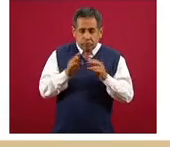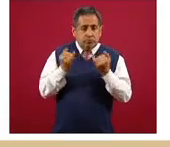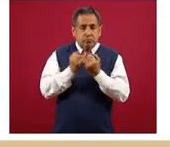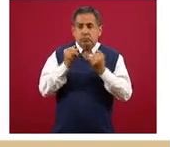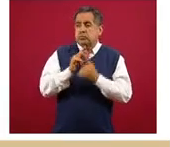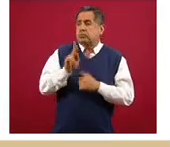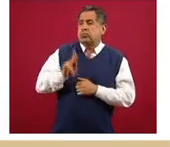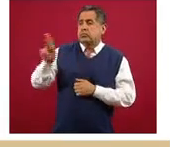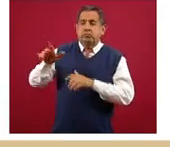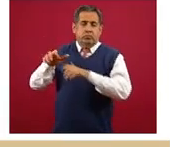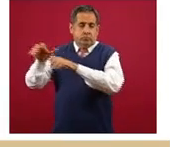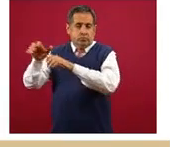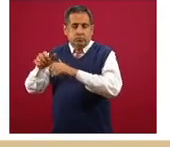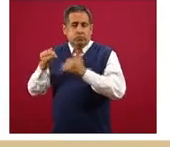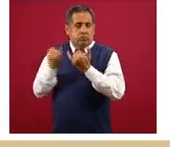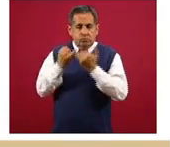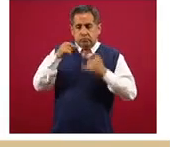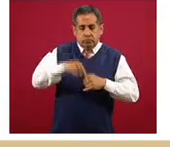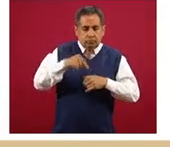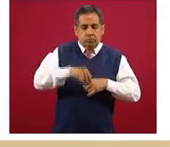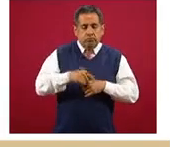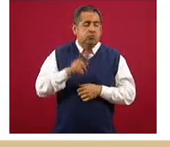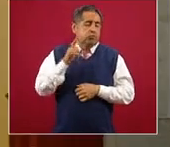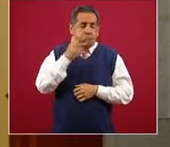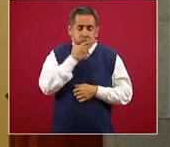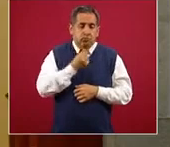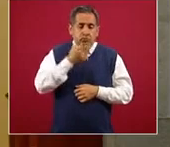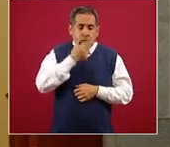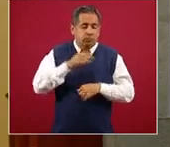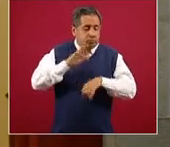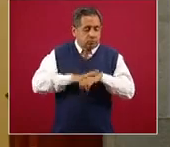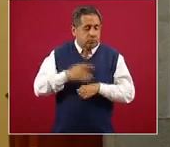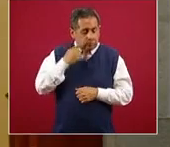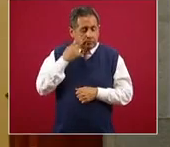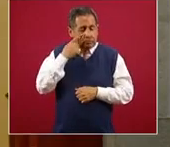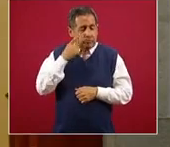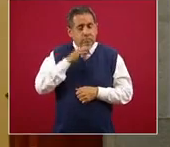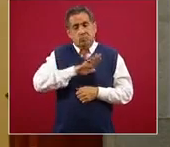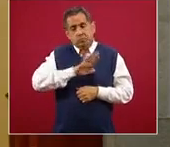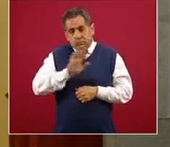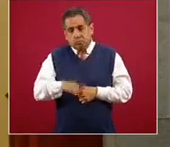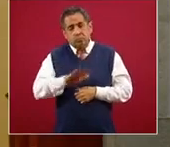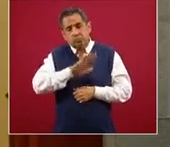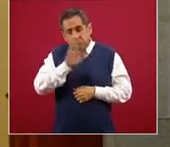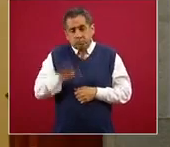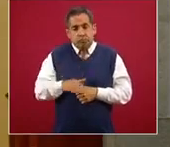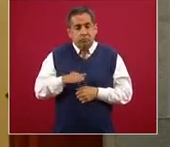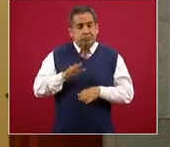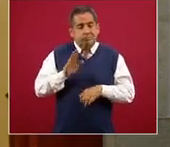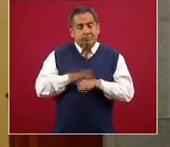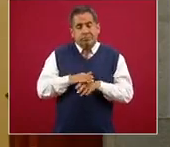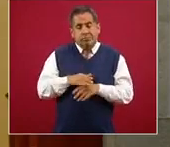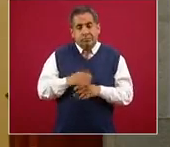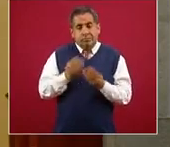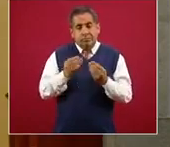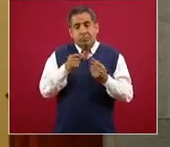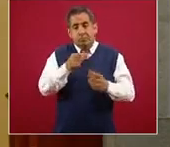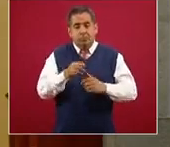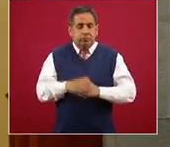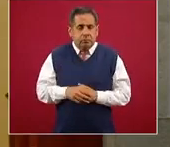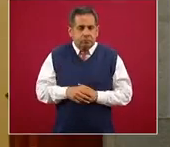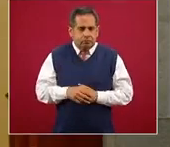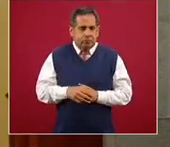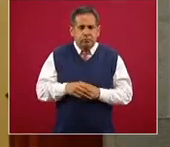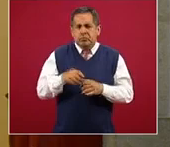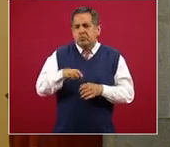en la población general, que son los hombres los que con mayor frecuencia están falleciendo. Y cuando vemos los